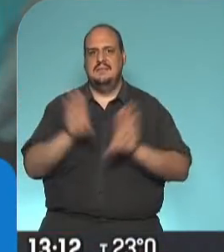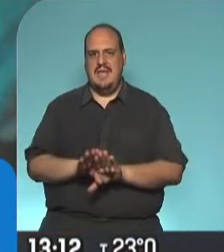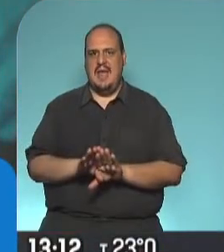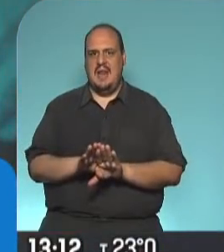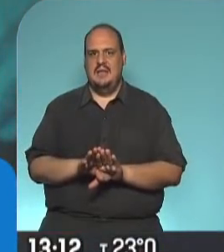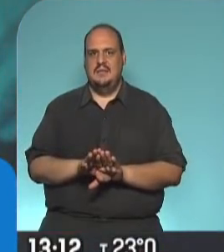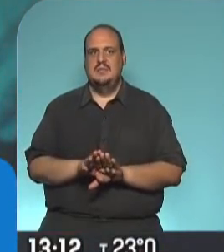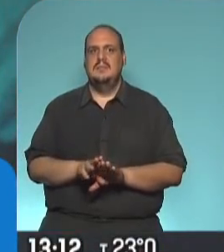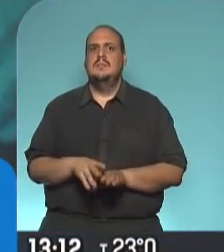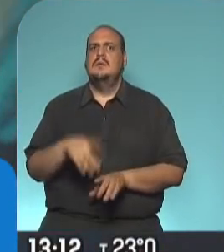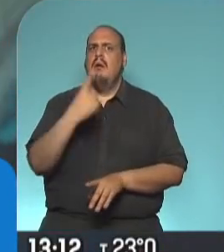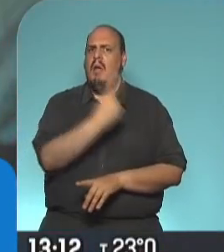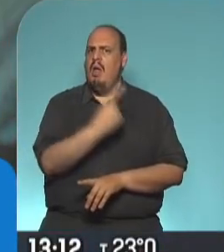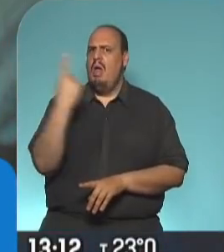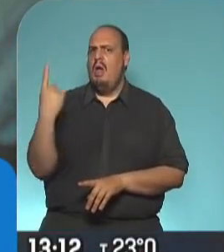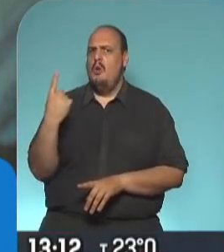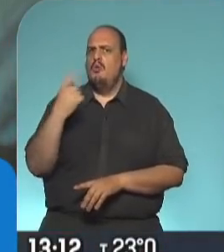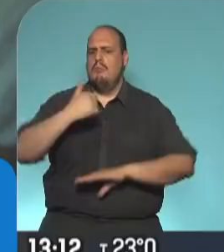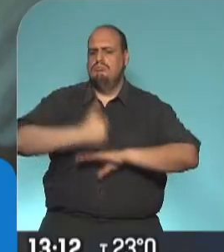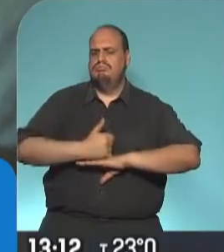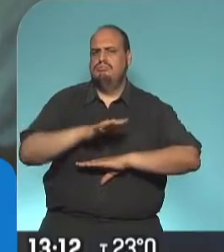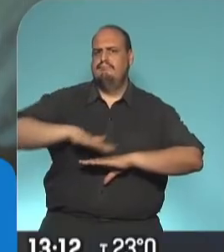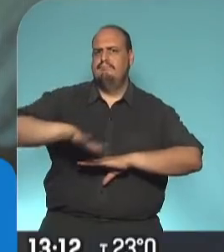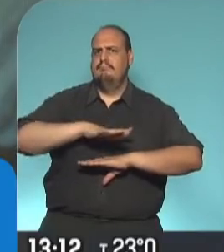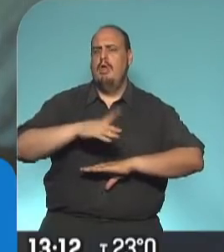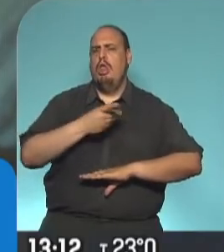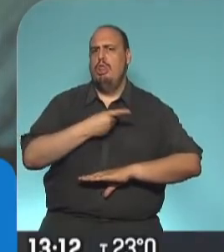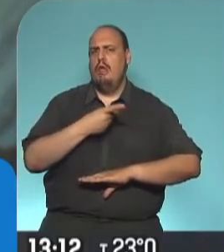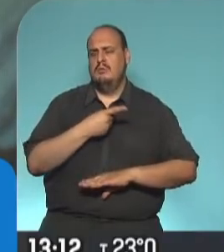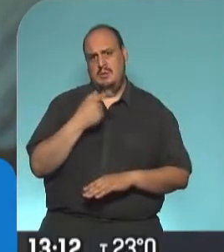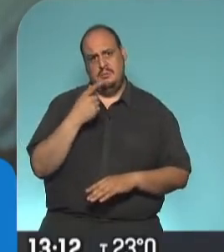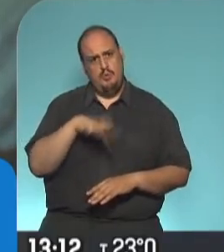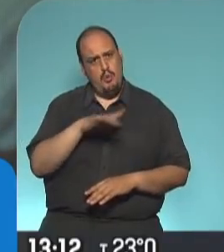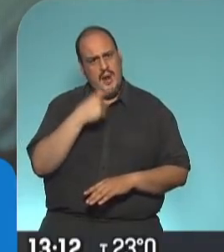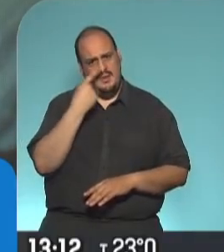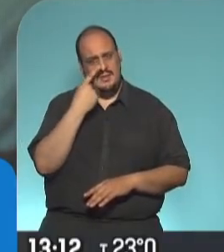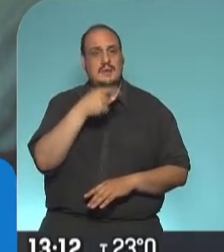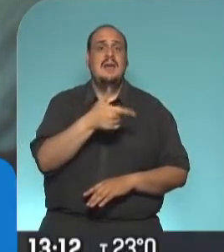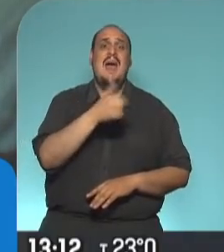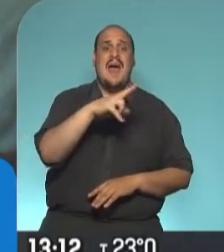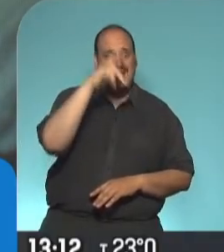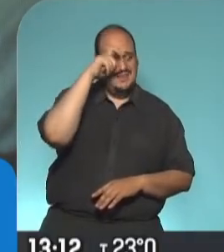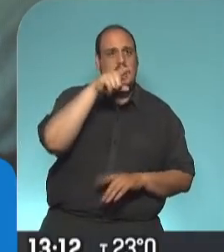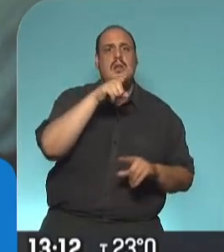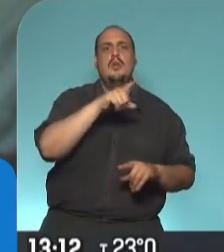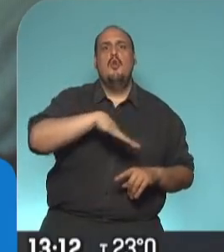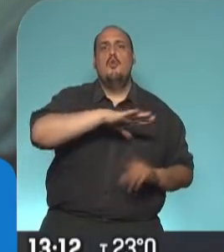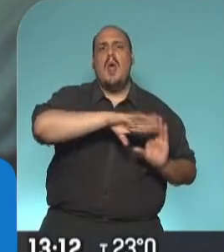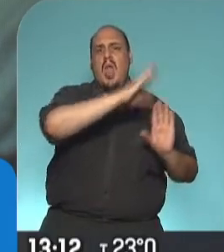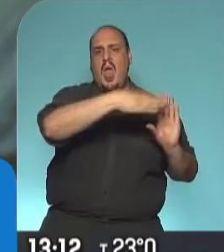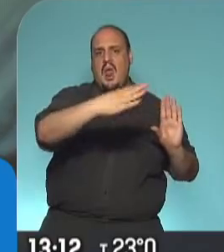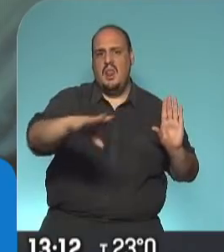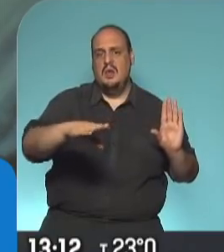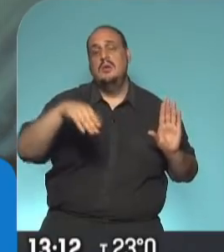eligió cada candidato cerrar la campaña. El caso de Arce lo hizo en el Alto y en el caso